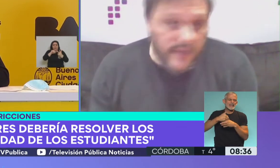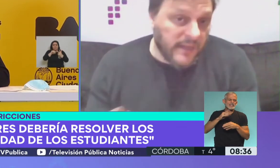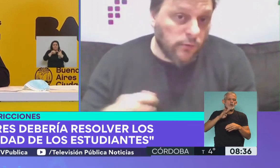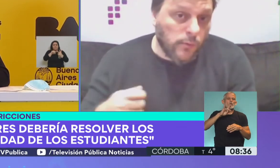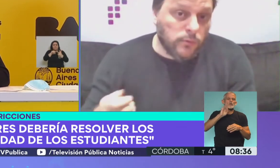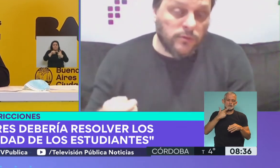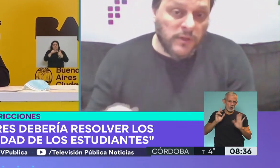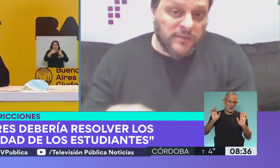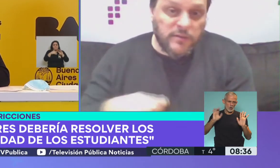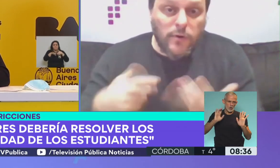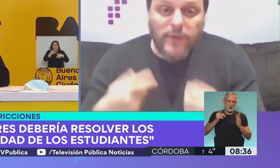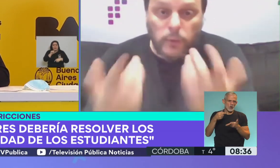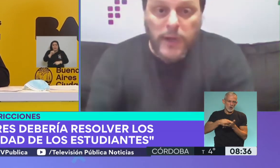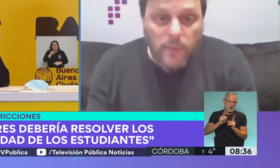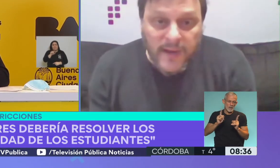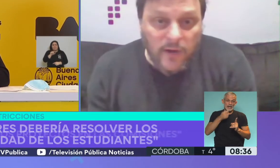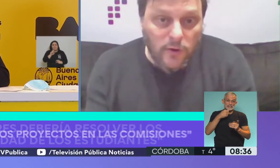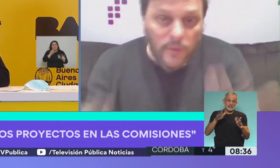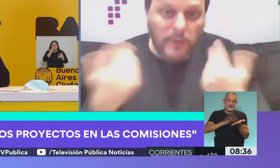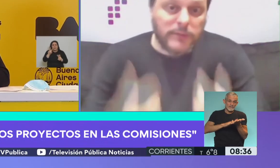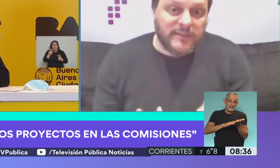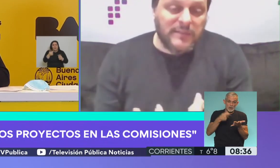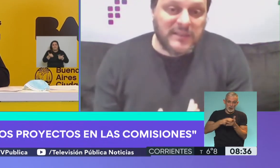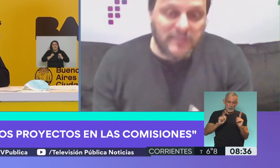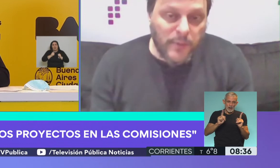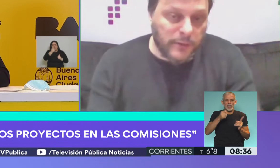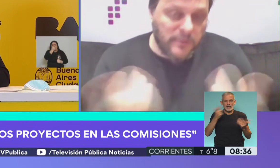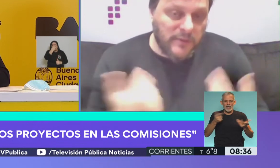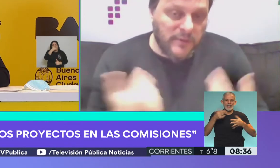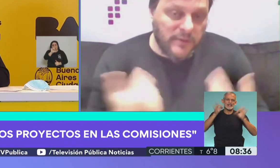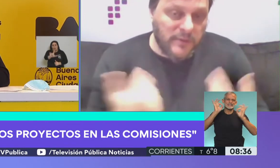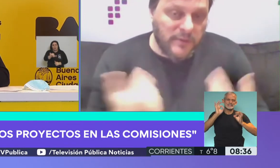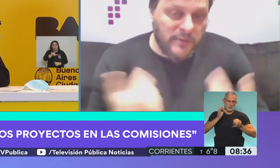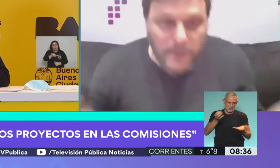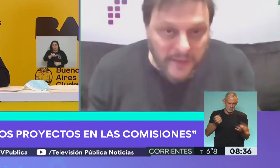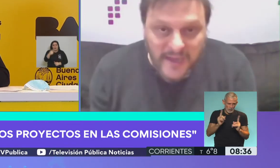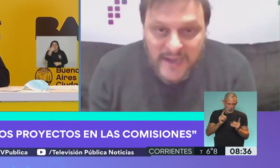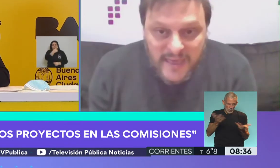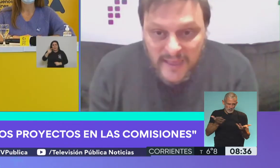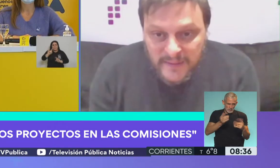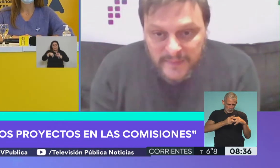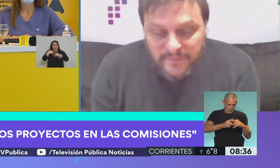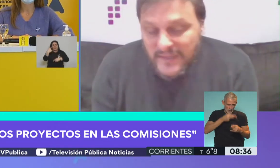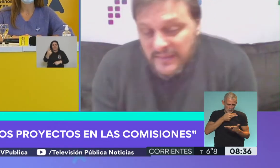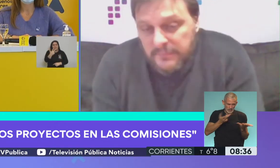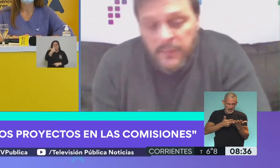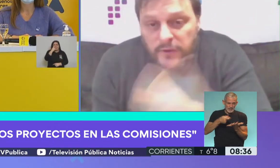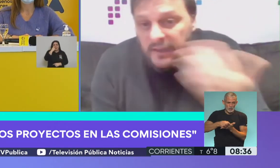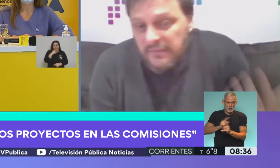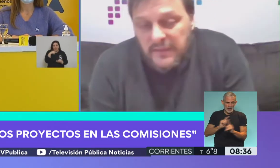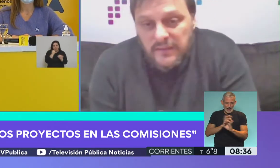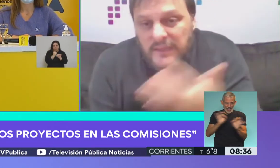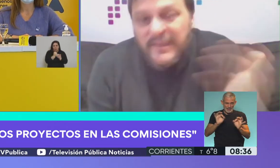controla la ciudad, y ingresos brutos, si vos no facturás, no pagás, con lo cual cuando te eximen de ese impuesto en una situación como esa, es como que no te dieran nada. ¿Santoro? Y